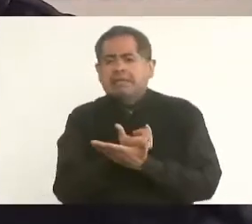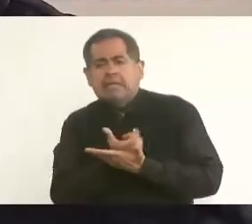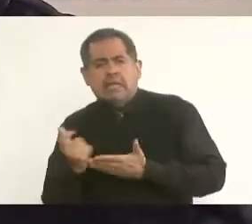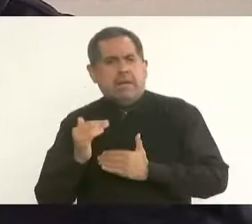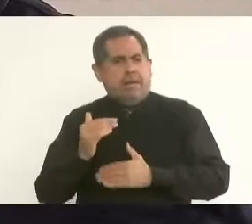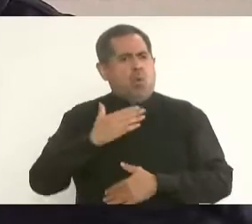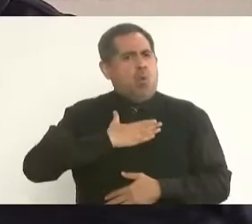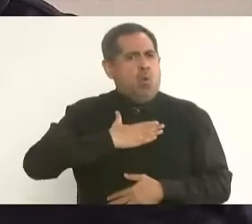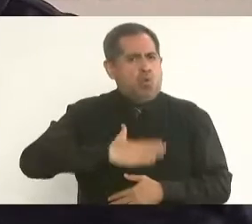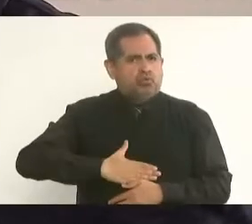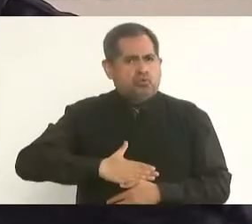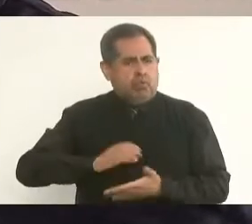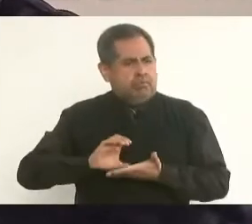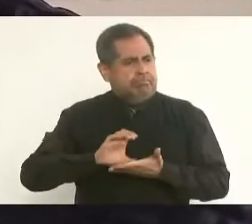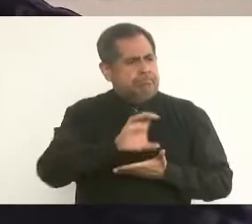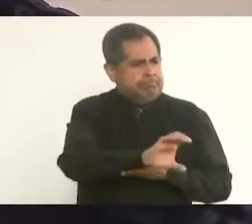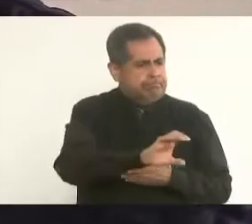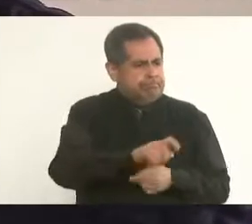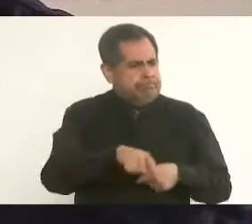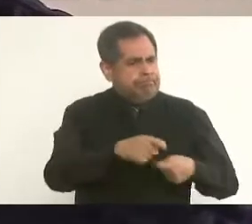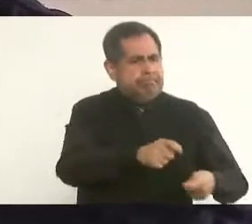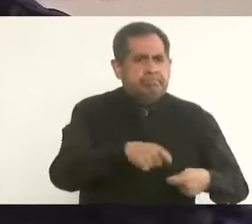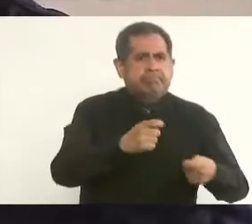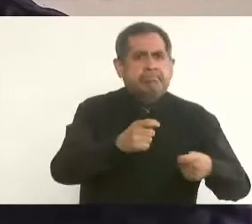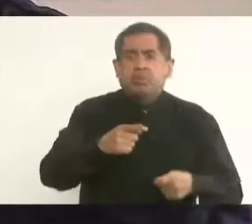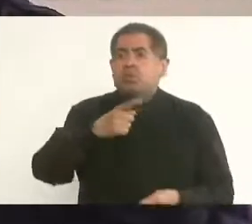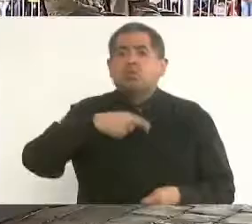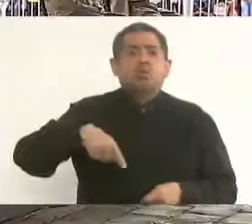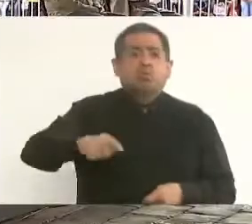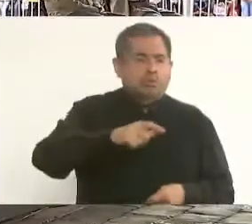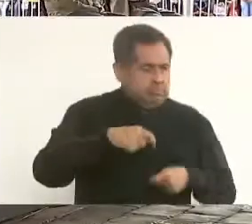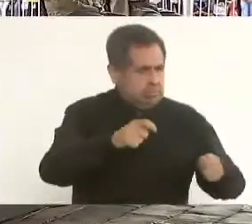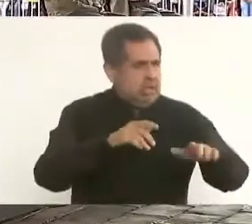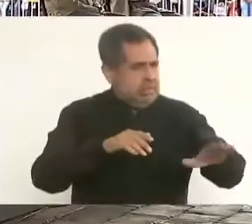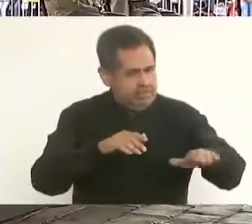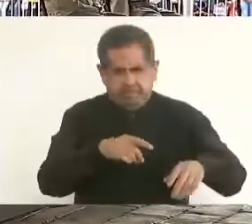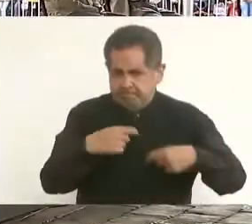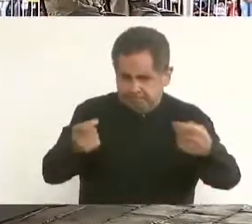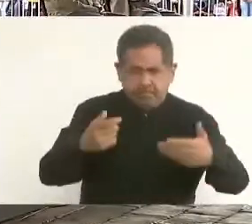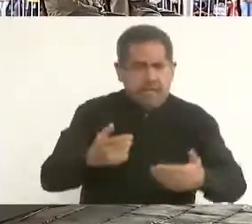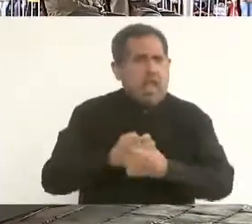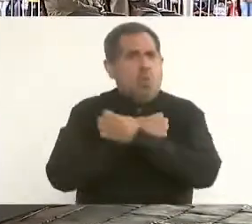justo, el derecho del pueblo a la educación,